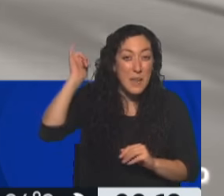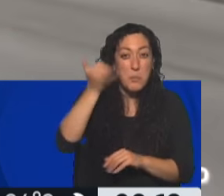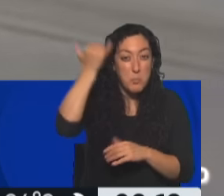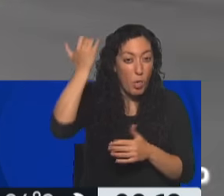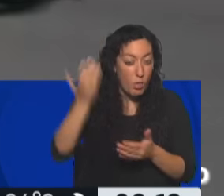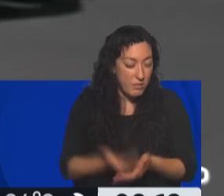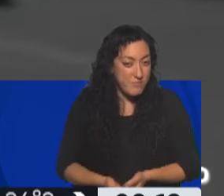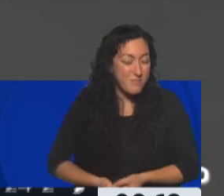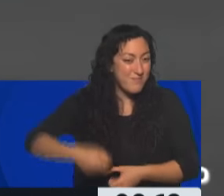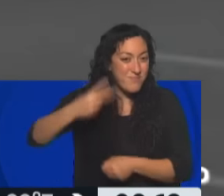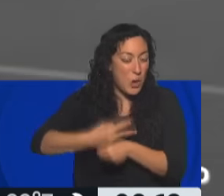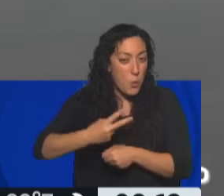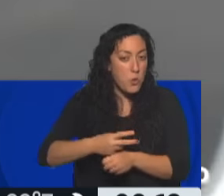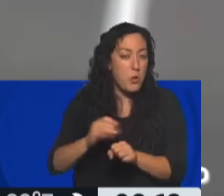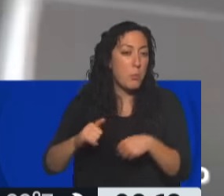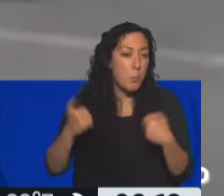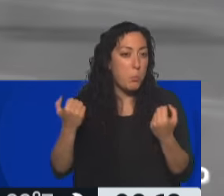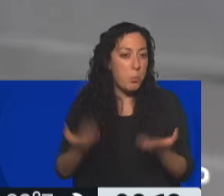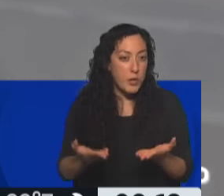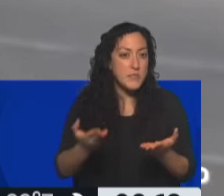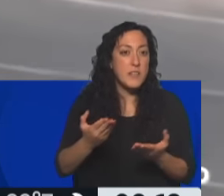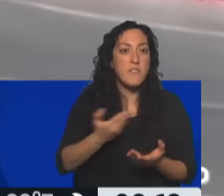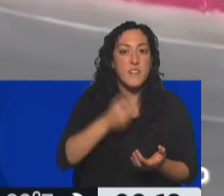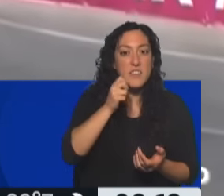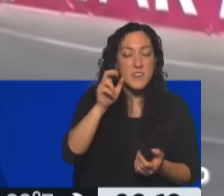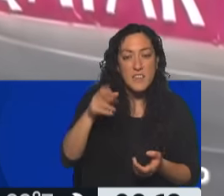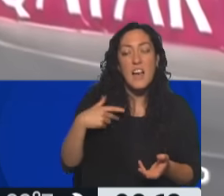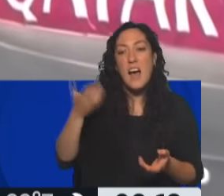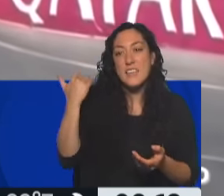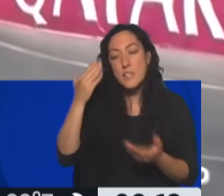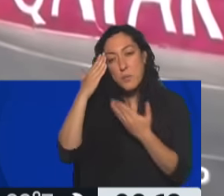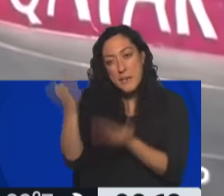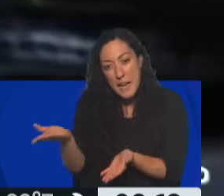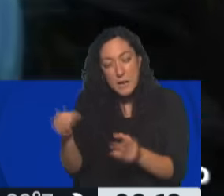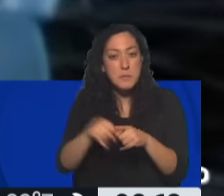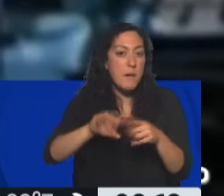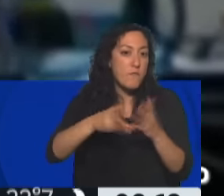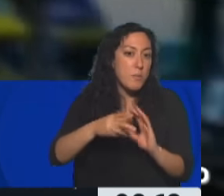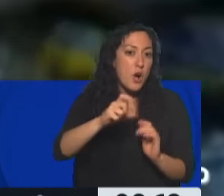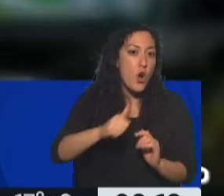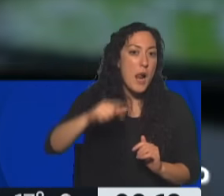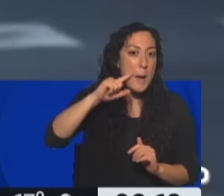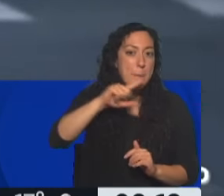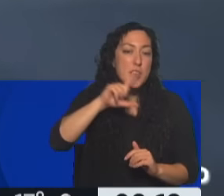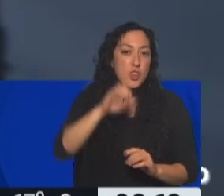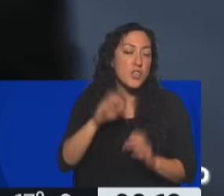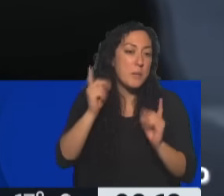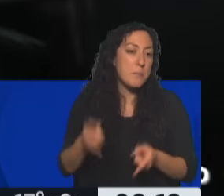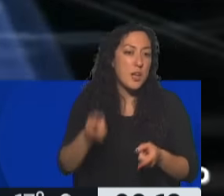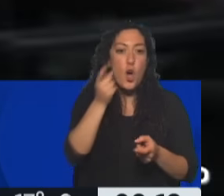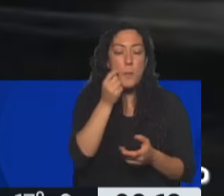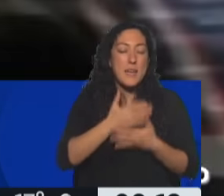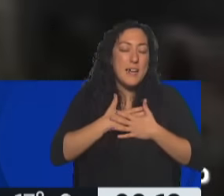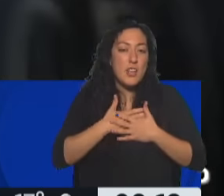eso, tanto Sebastian Vettel, cuando lo homenajeó en su momento, como ahora Colapinto, van a recordar a este